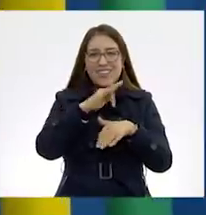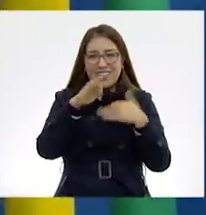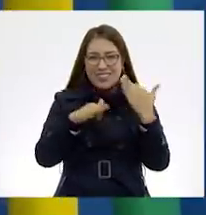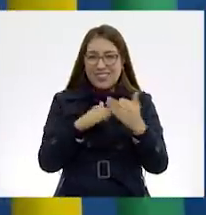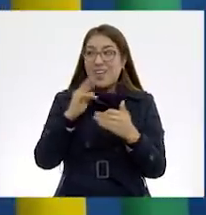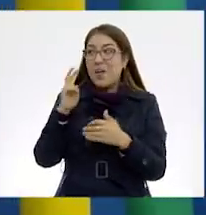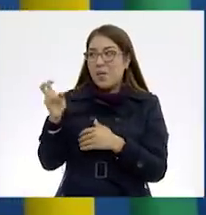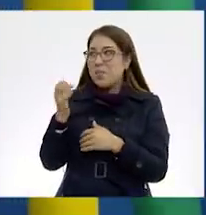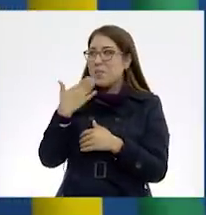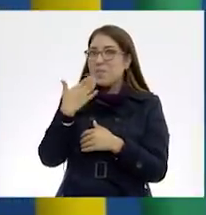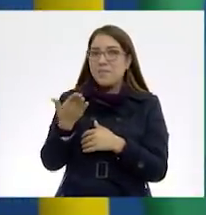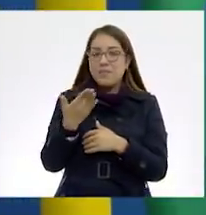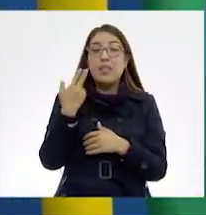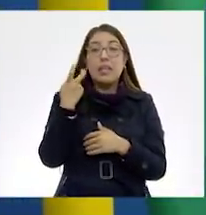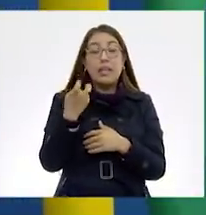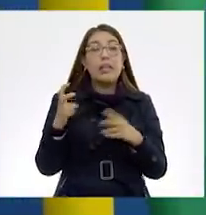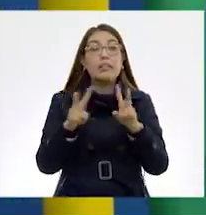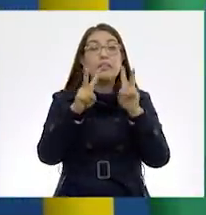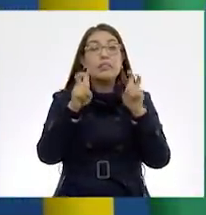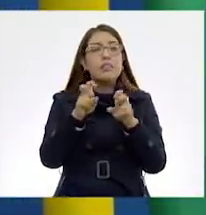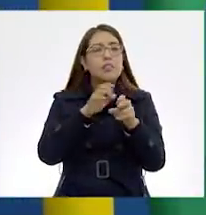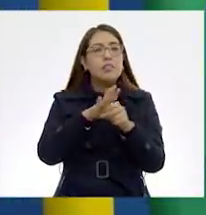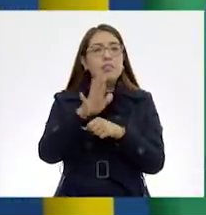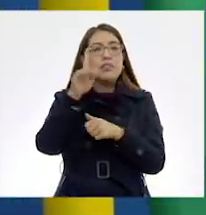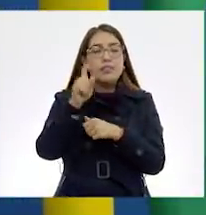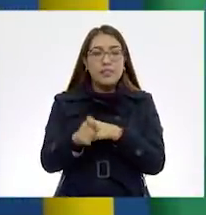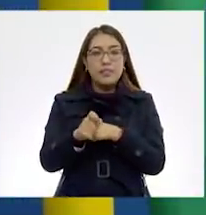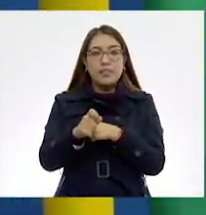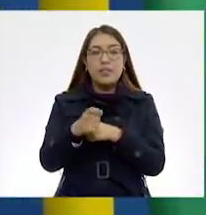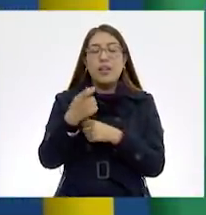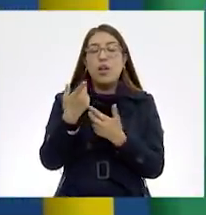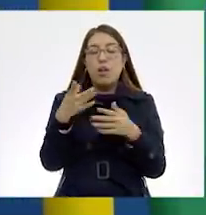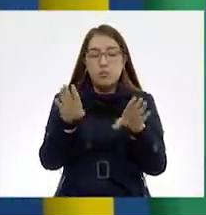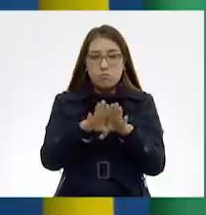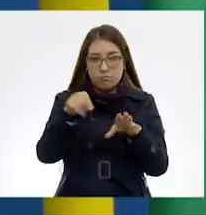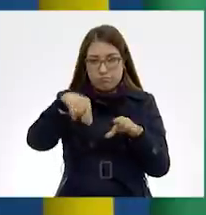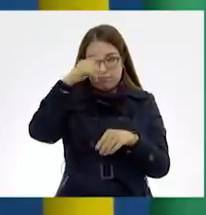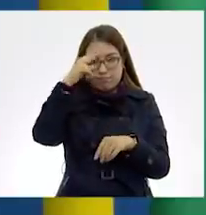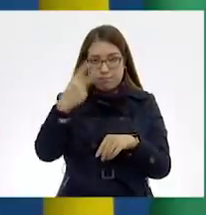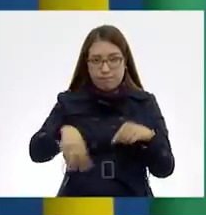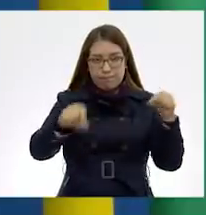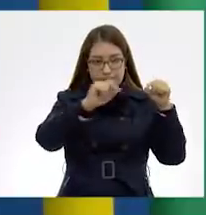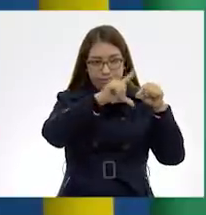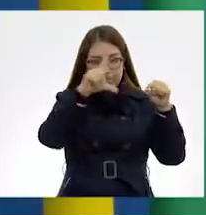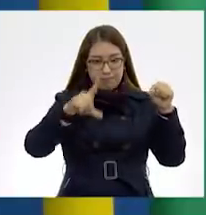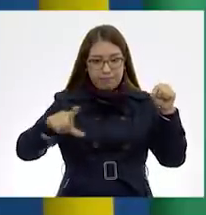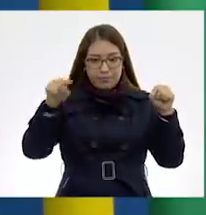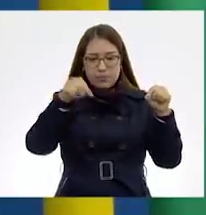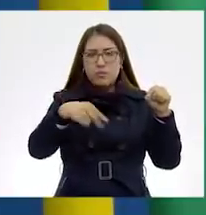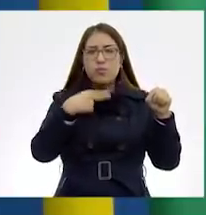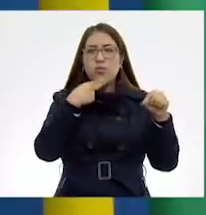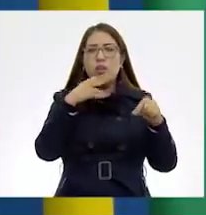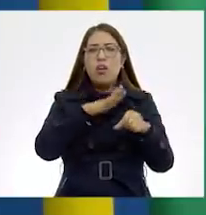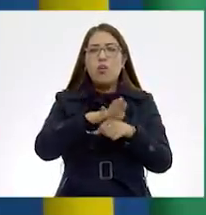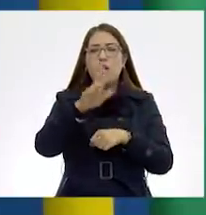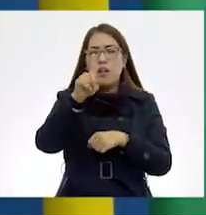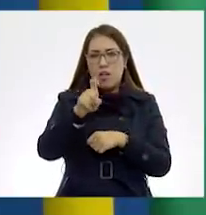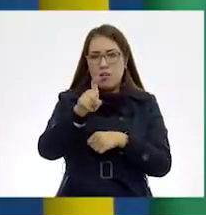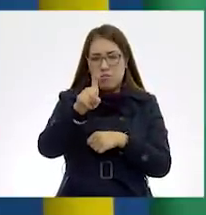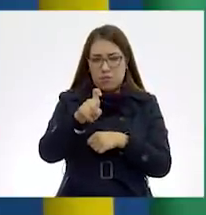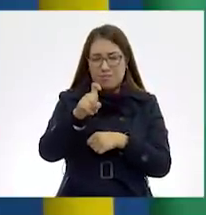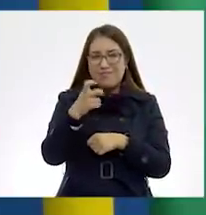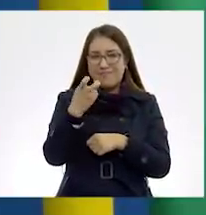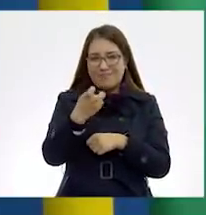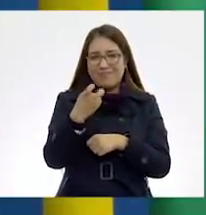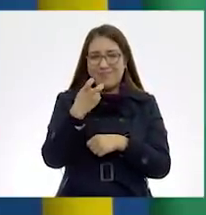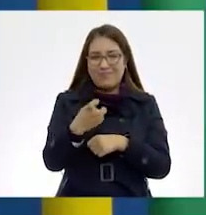efecto, ese tema fue sobre las aguas superficiales en el territorio nacional y sus usos. Es lógico pensar